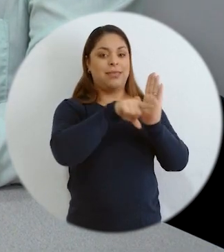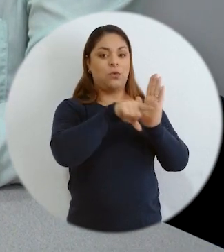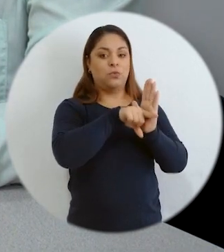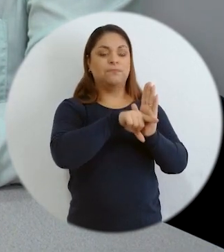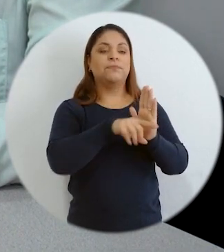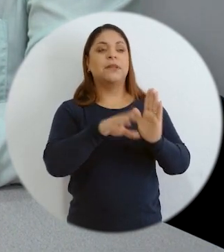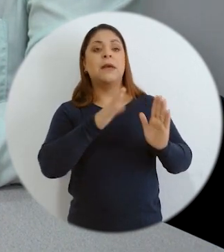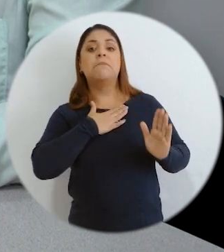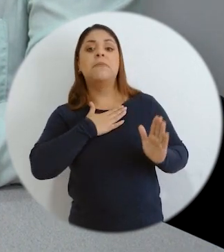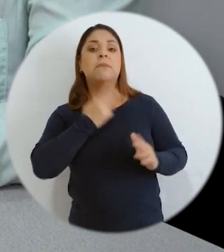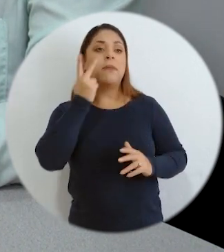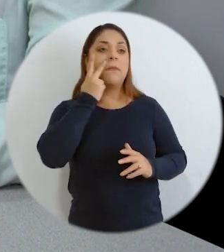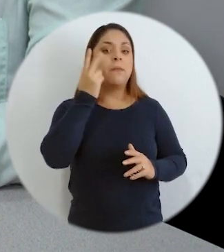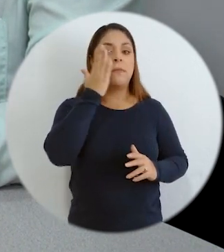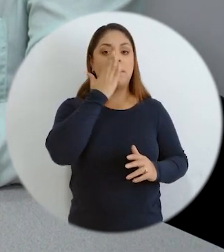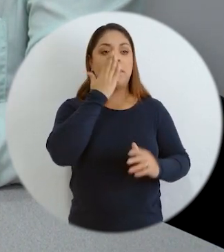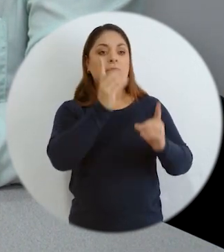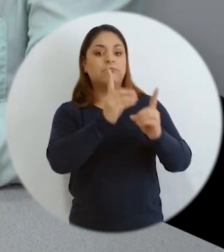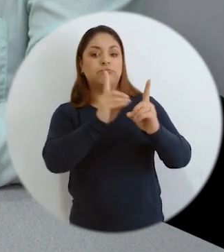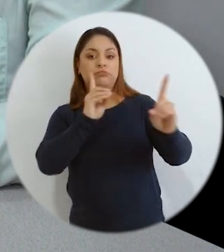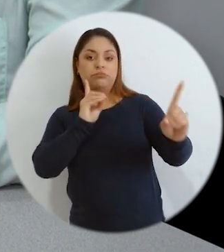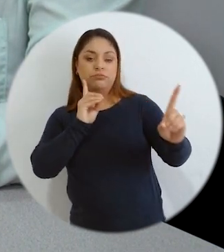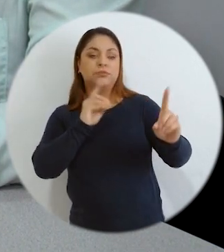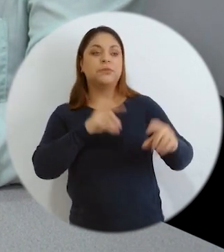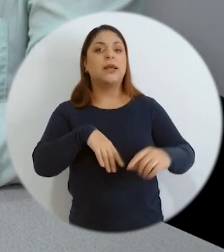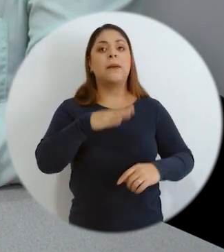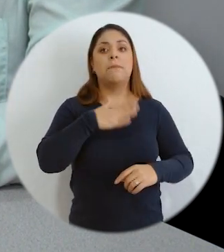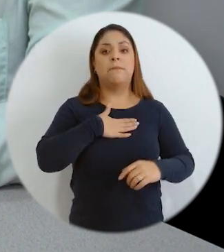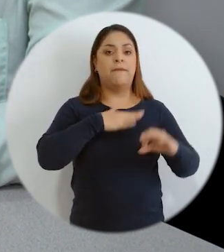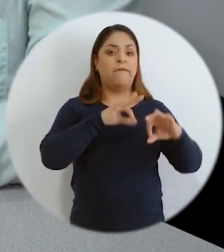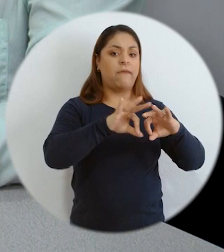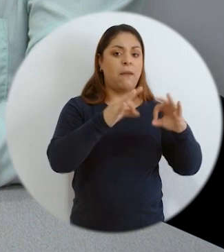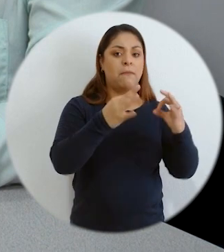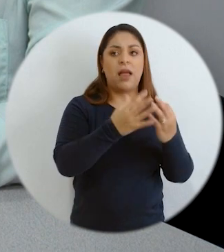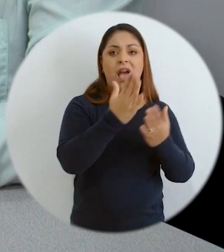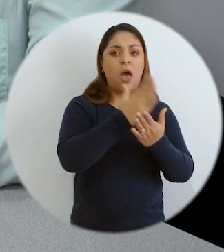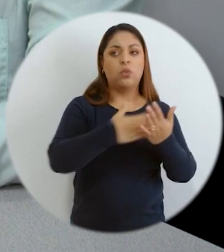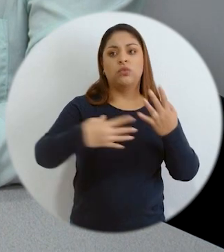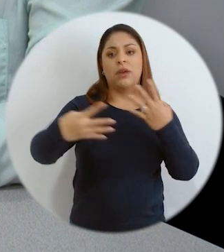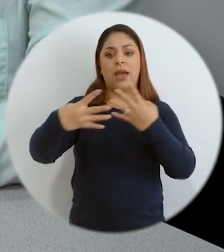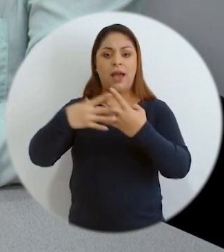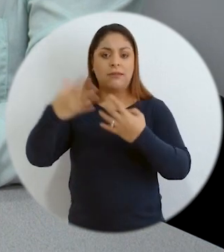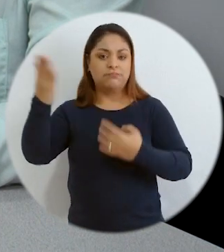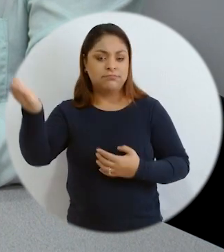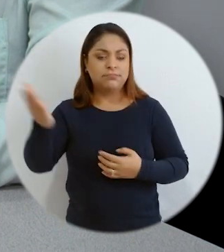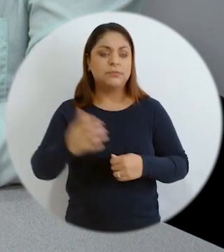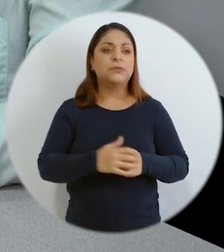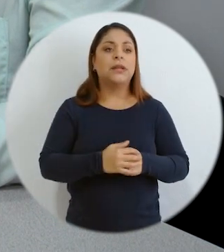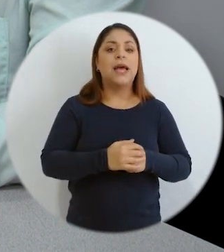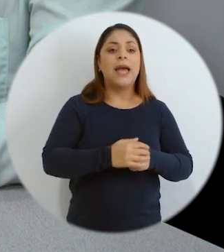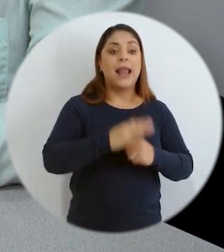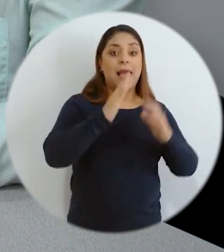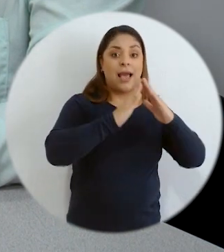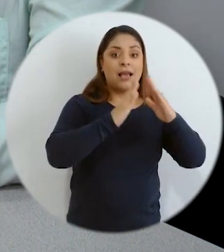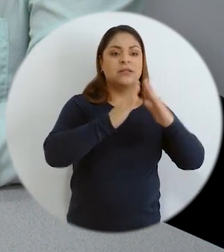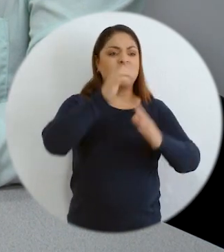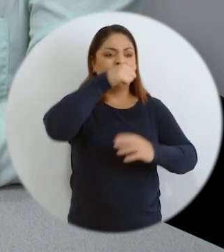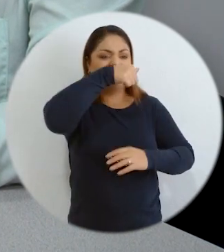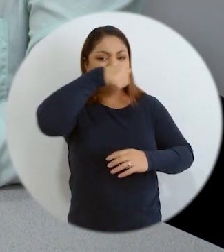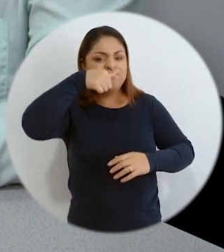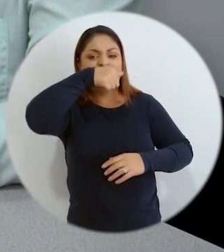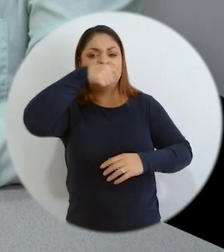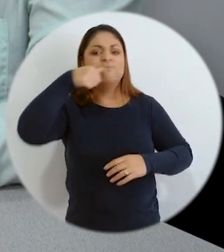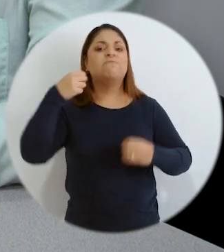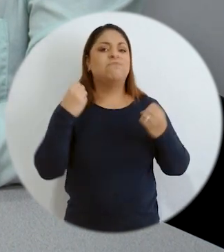estos factores se encuentran, por ejemplo, la separación de los padres, el tener un familiar encarcelado, el que haya, por ejemplo, consumo de drogas en